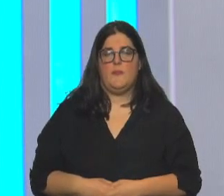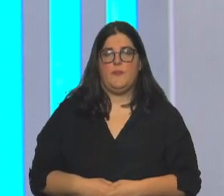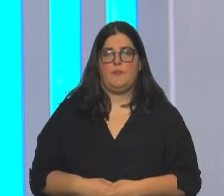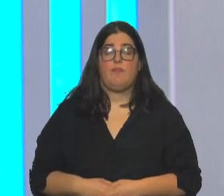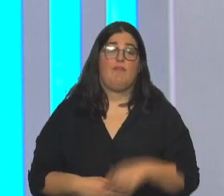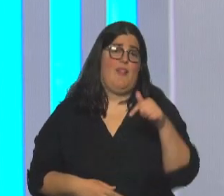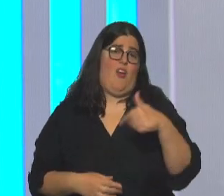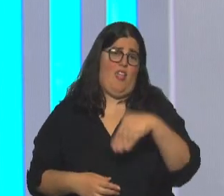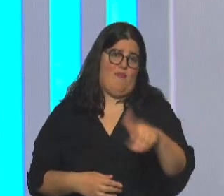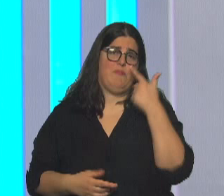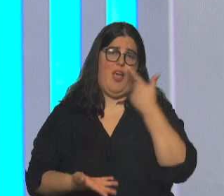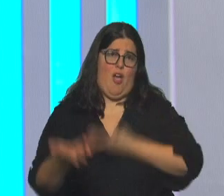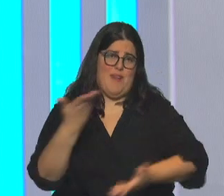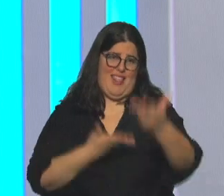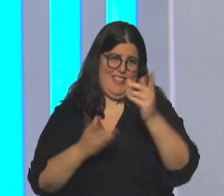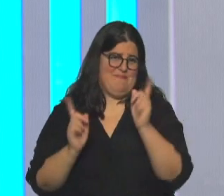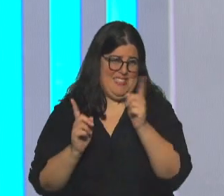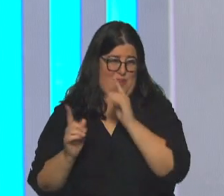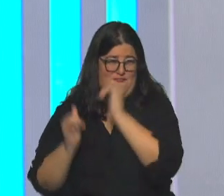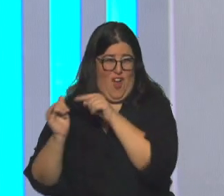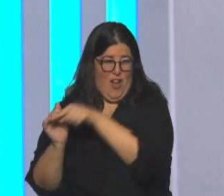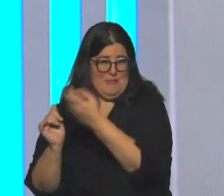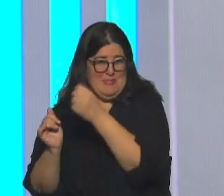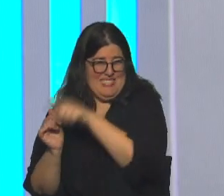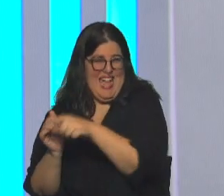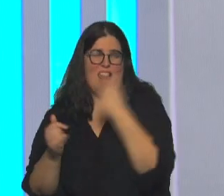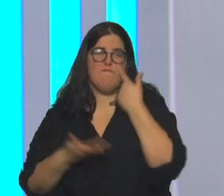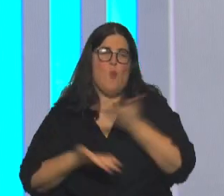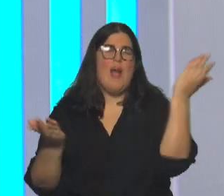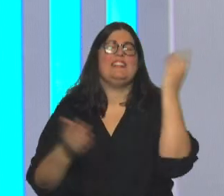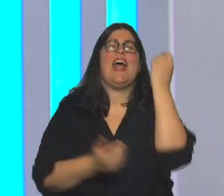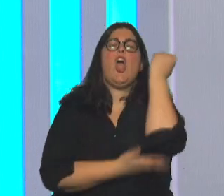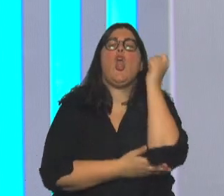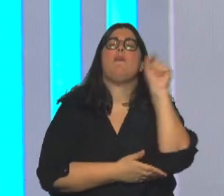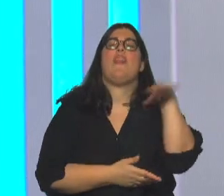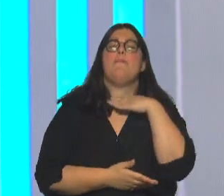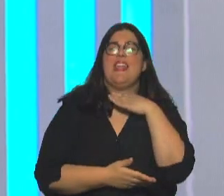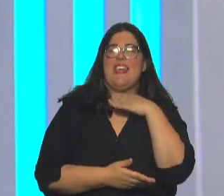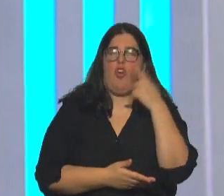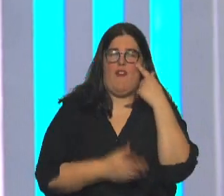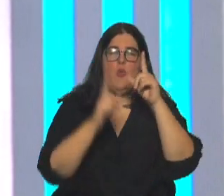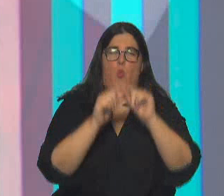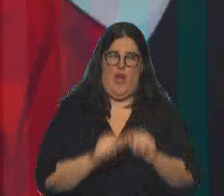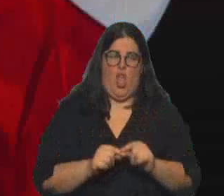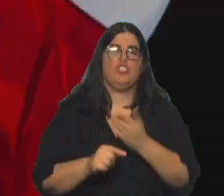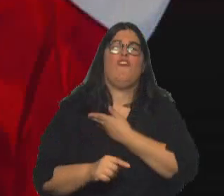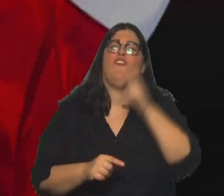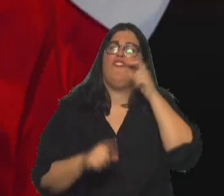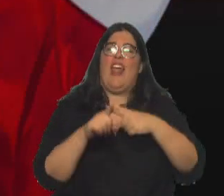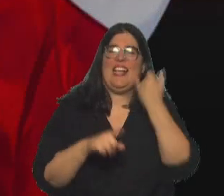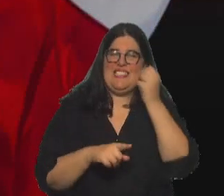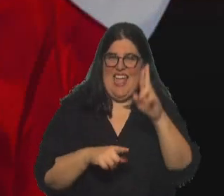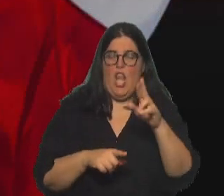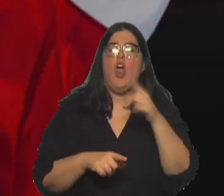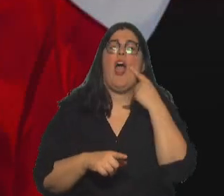Ya mismo estamos compartiendo, continuidad de este informe especial, los números de la economía de México, los números de la seguridad. Félix Taylor, a ver. Sí, señor, vamos